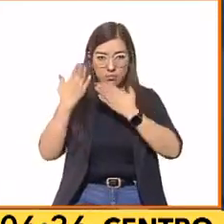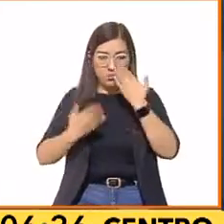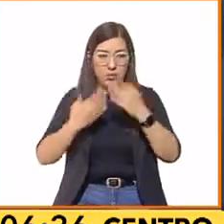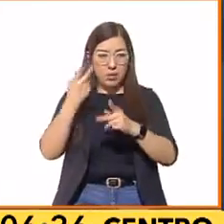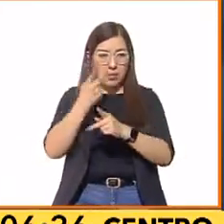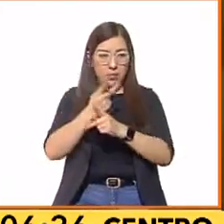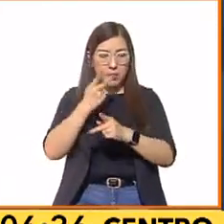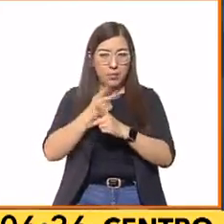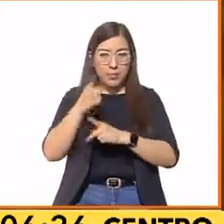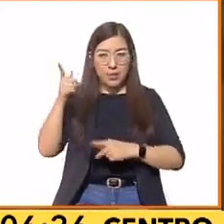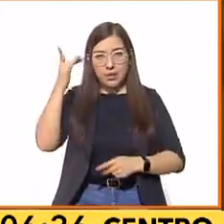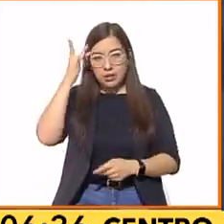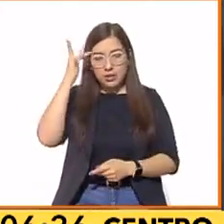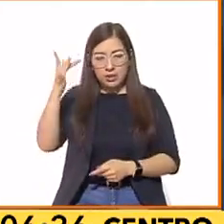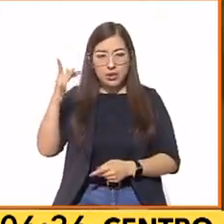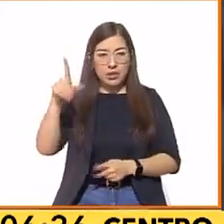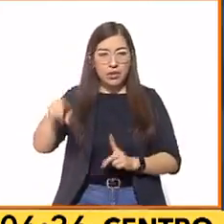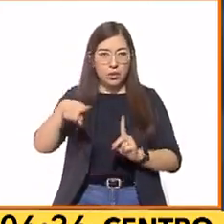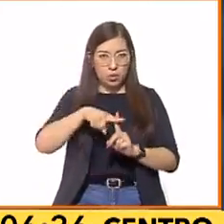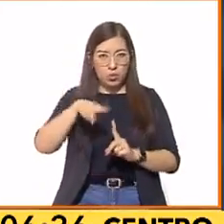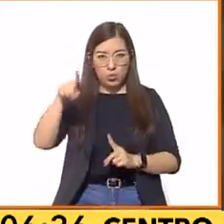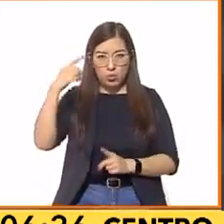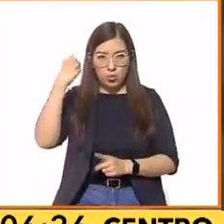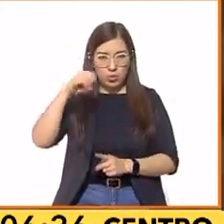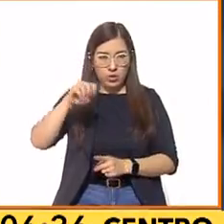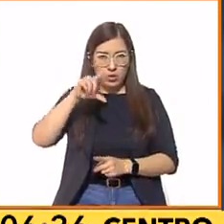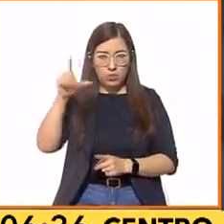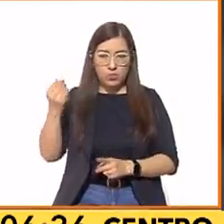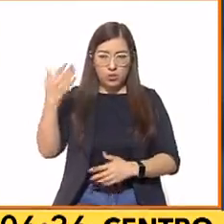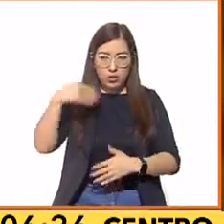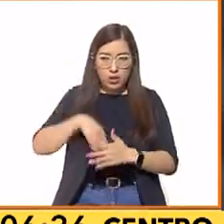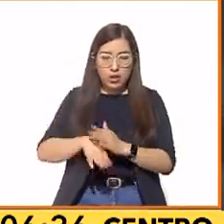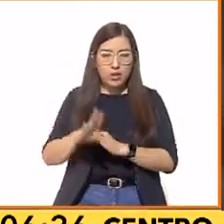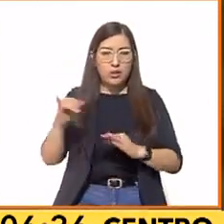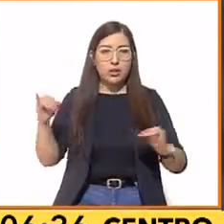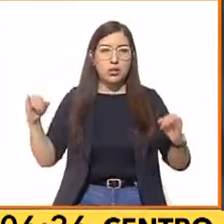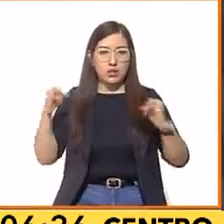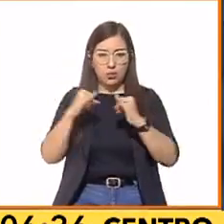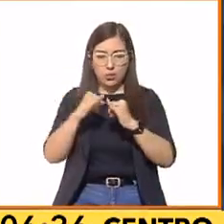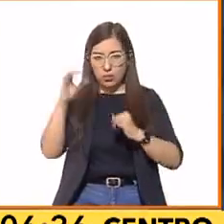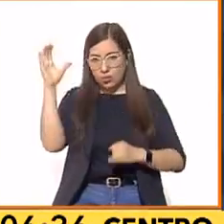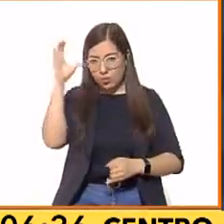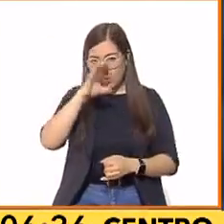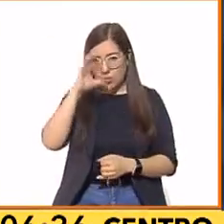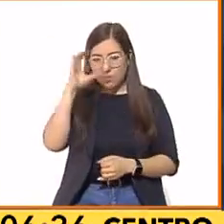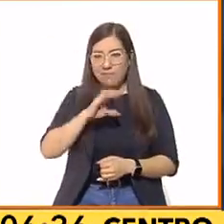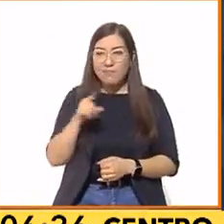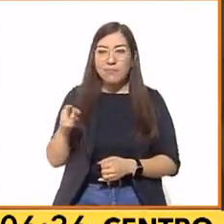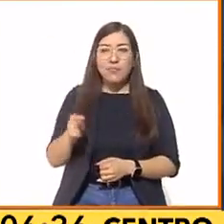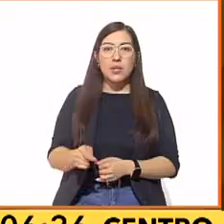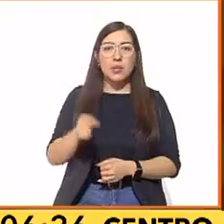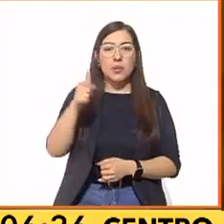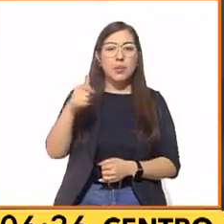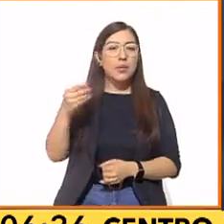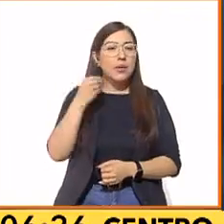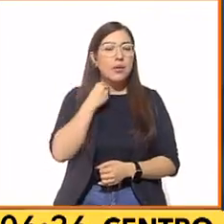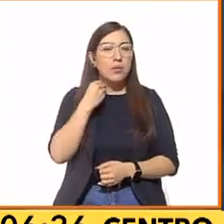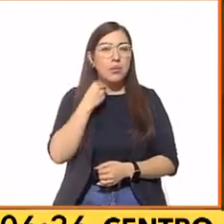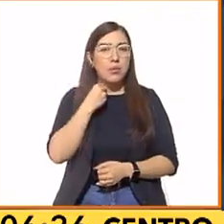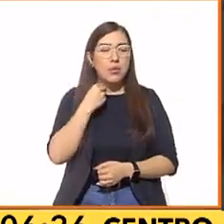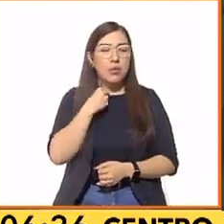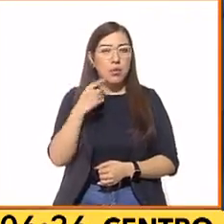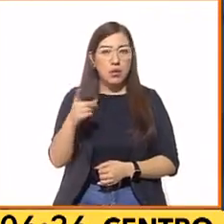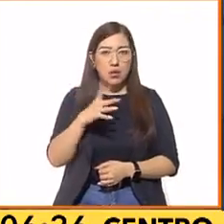Cruz de Oaxaca, ingresa al Instituto Científico y Literario y es el primer abogado en